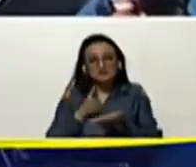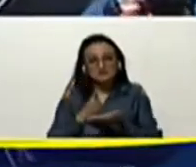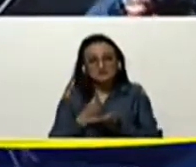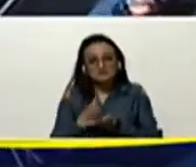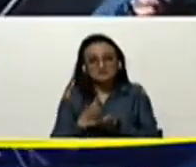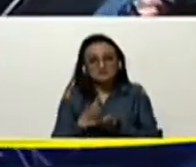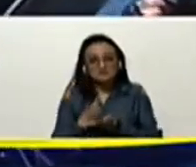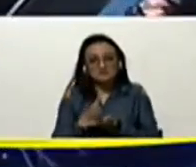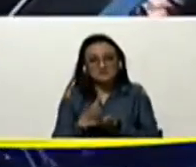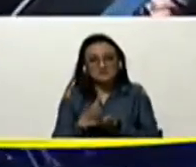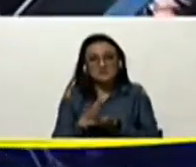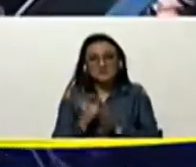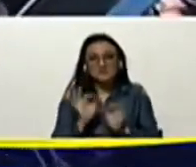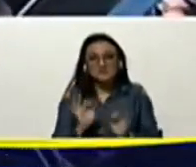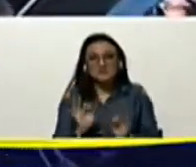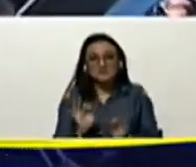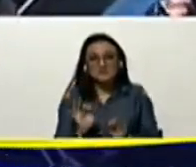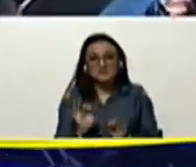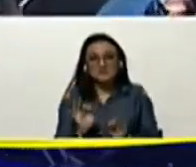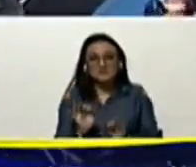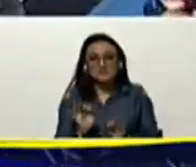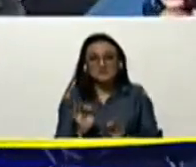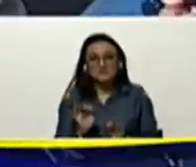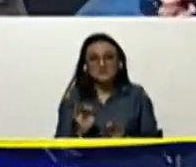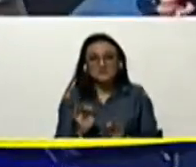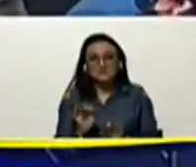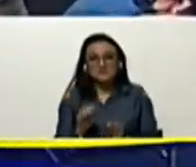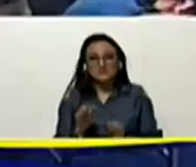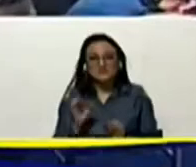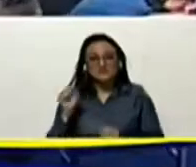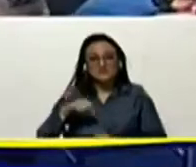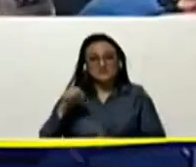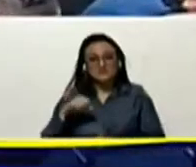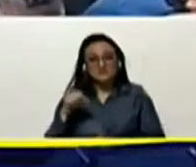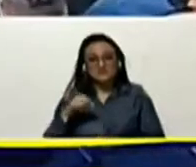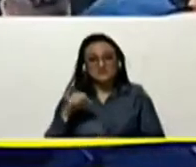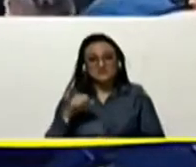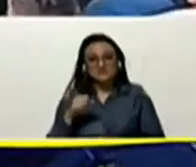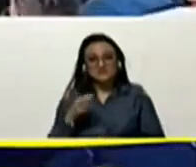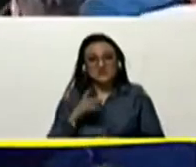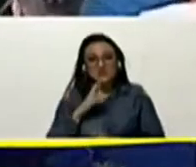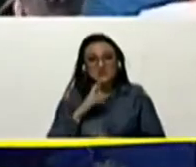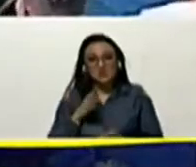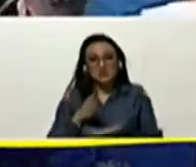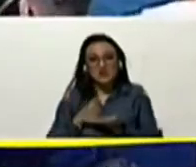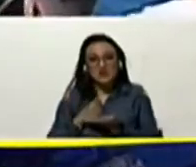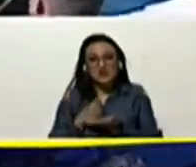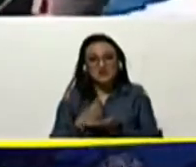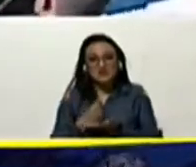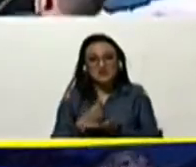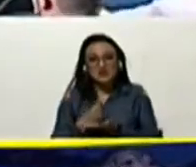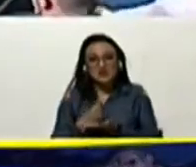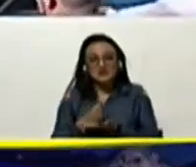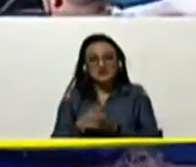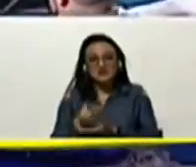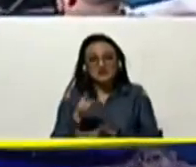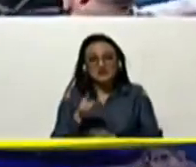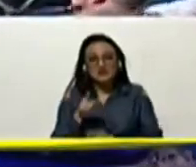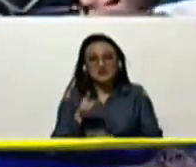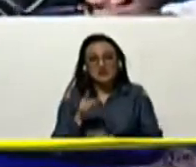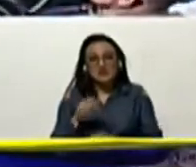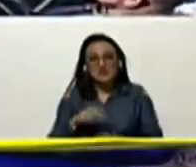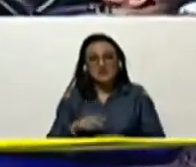de los principios. José Vicente dice, exacto. Y tú respondes, la lealtad a los principios